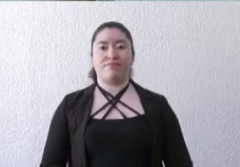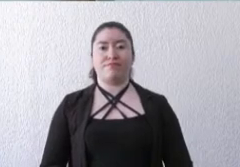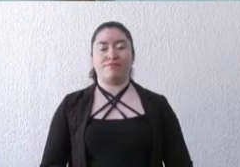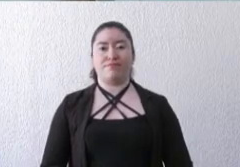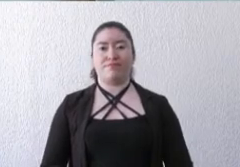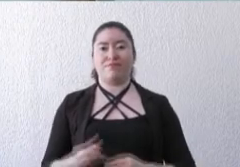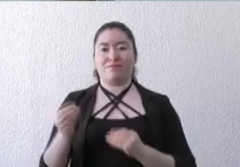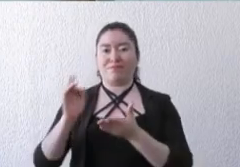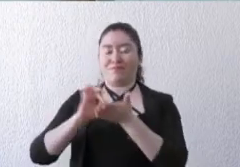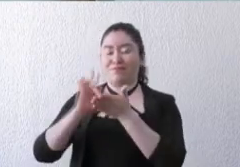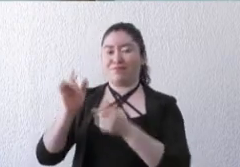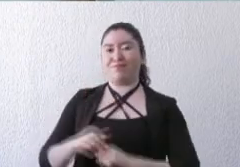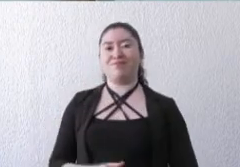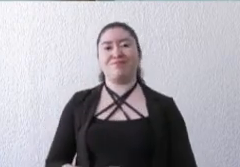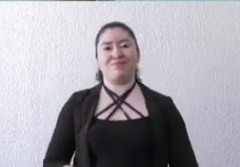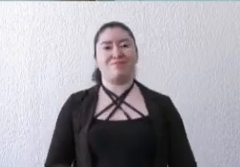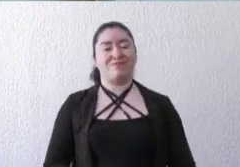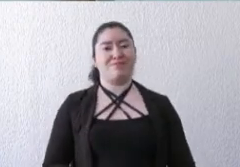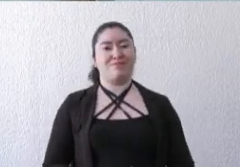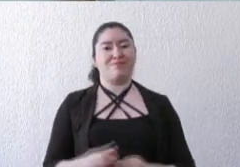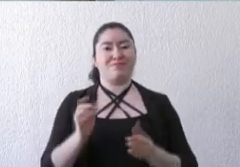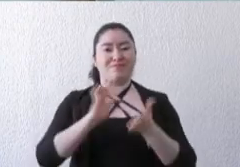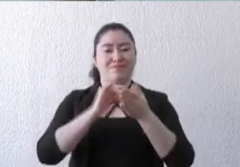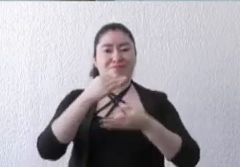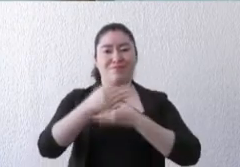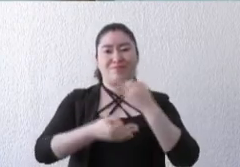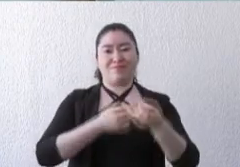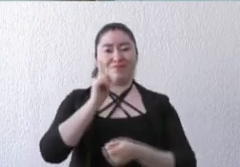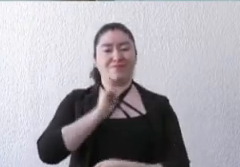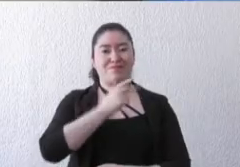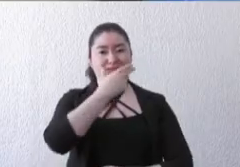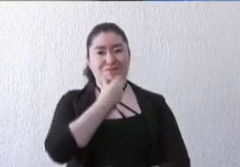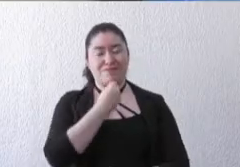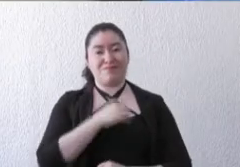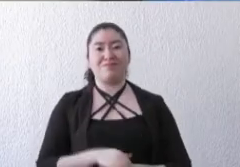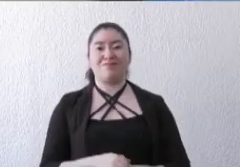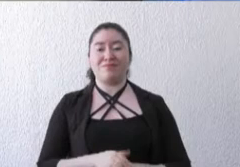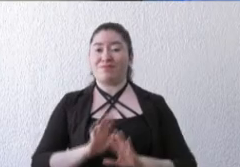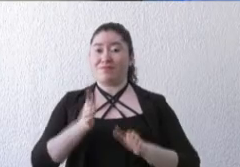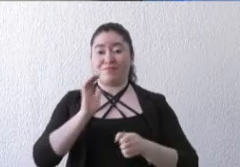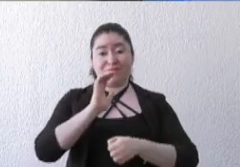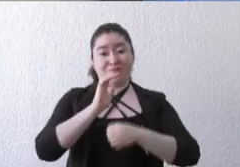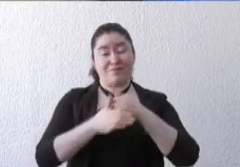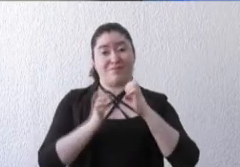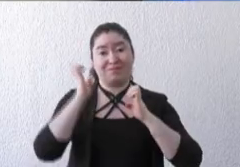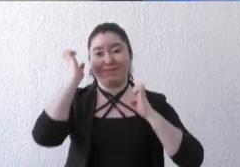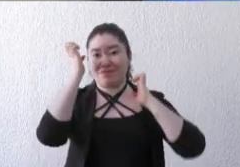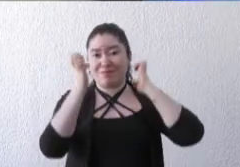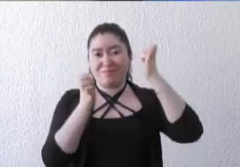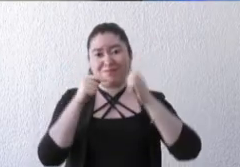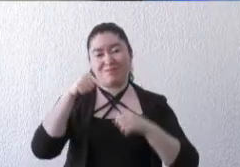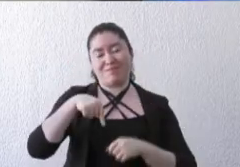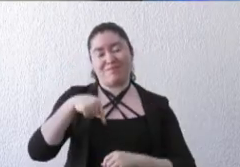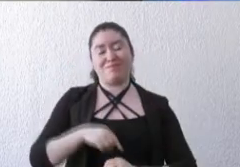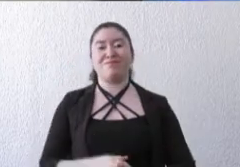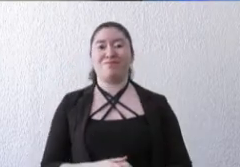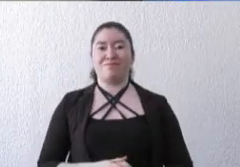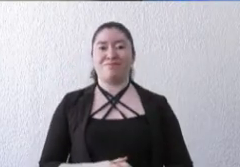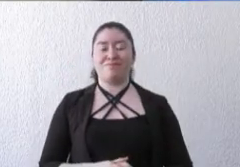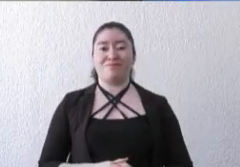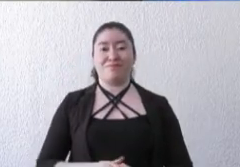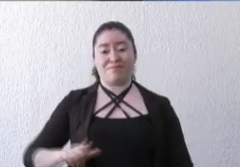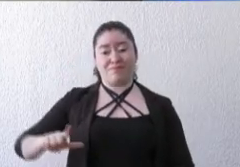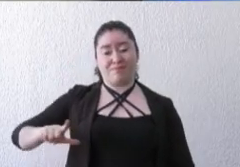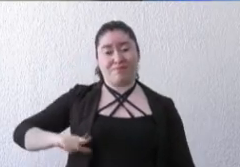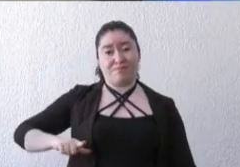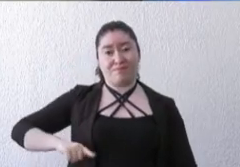Muchas gracias. Muchas gracias a todas y todos, y así finalizamos este acto. El Gobierno de